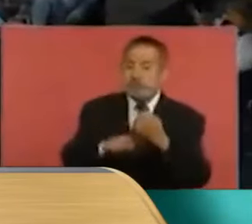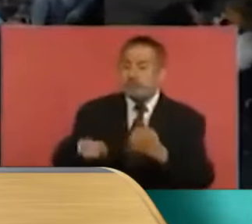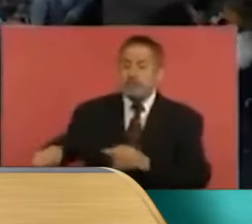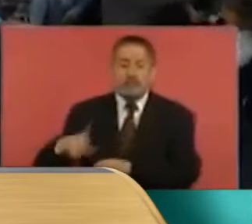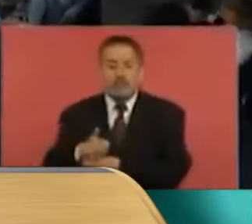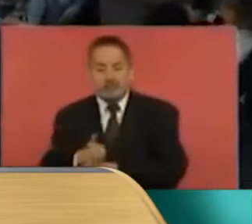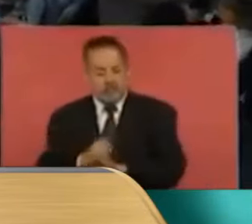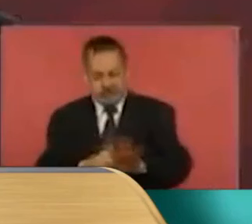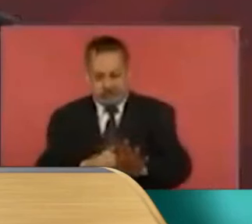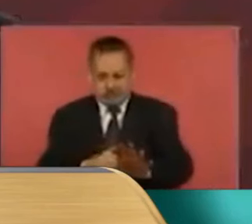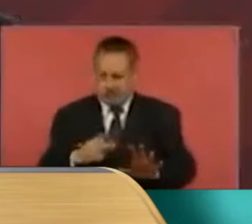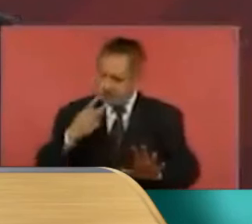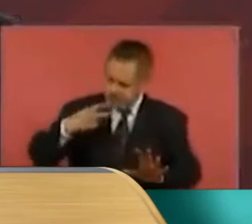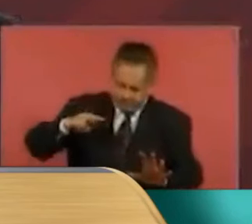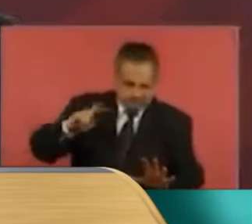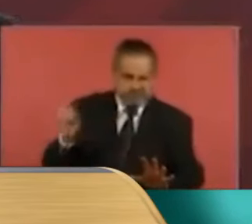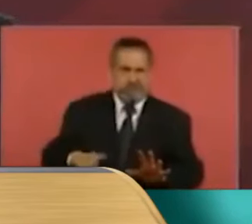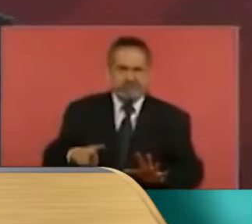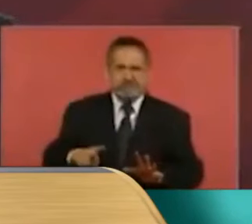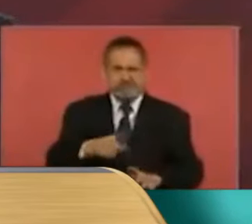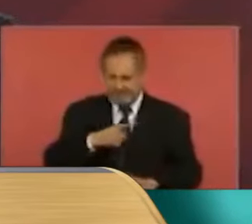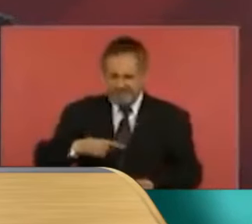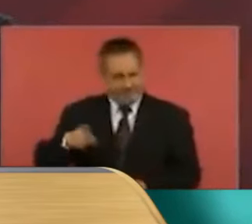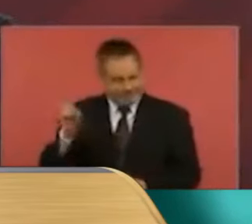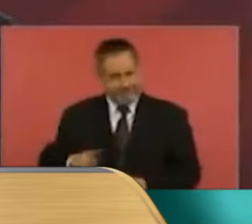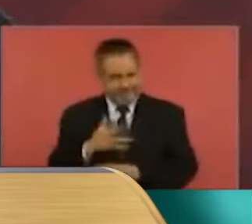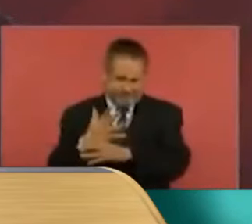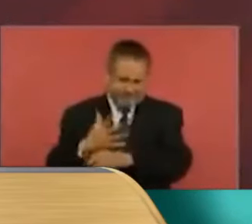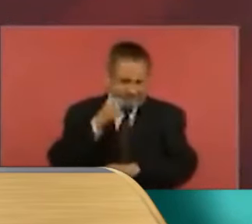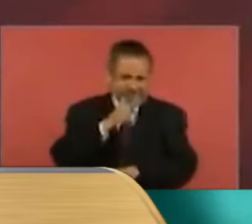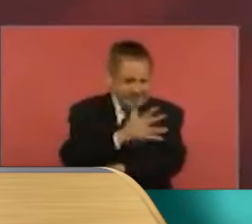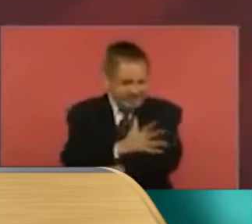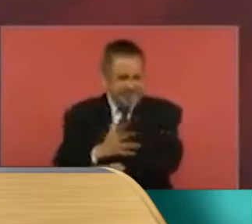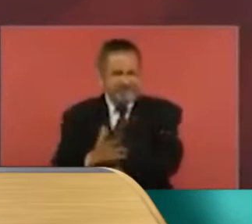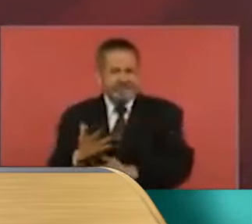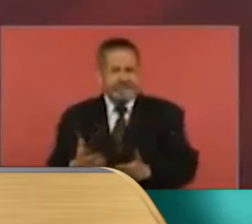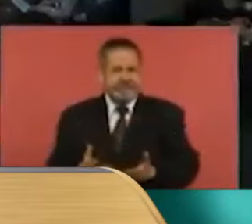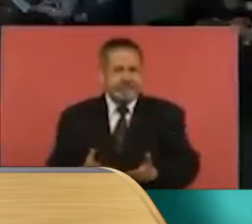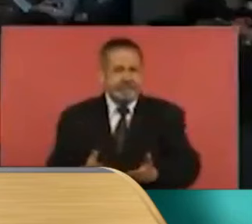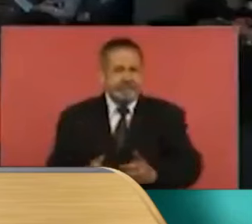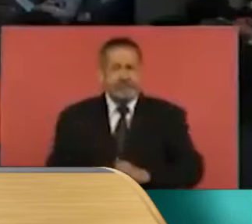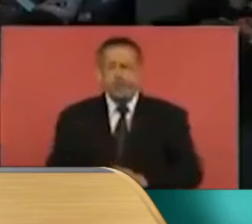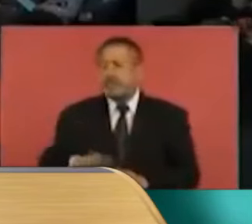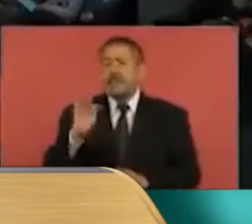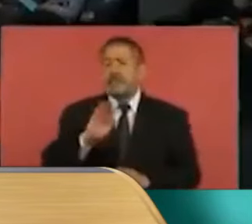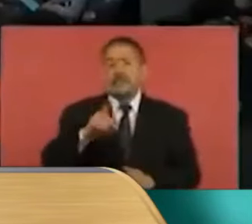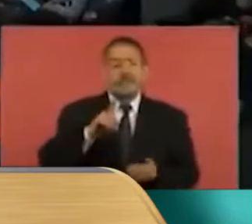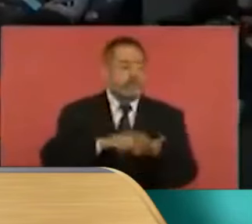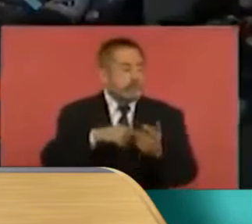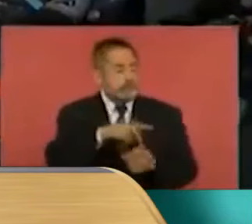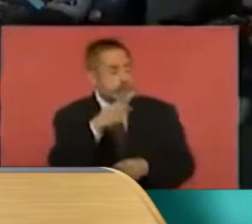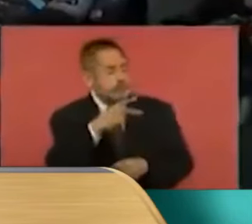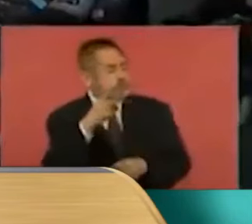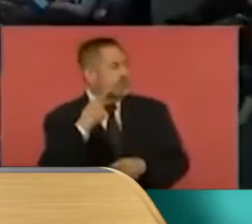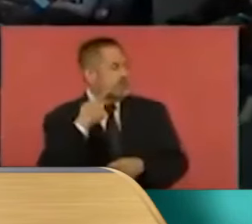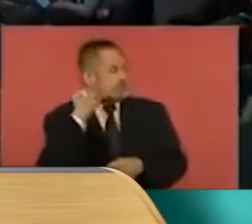Hay que actuar con la verdad, hay que decir la verdad. Y si por cuestiones políticas o